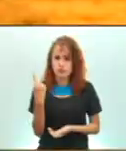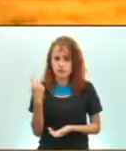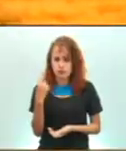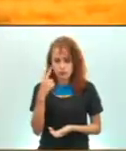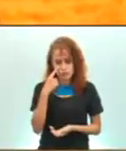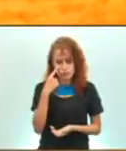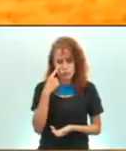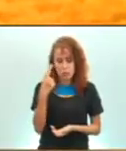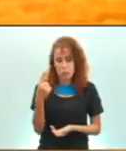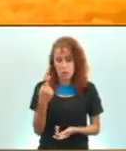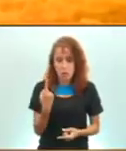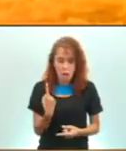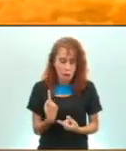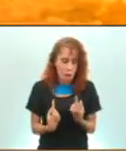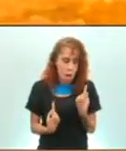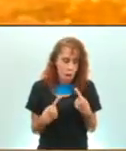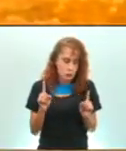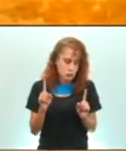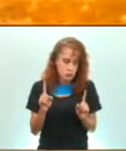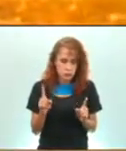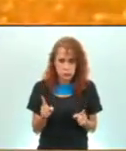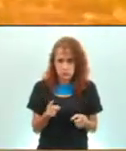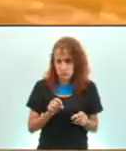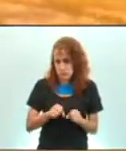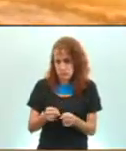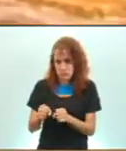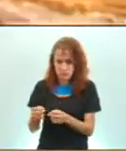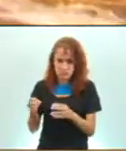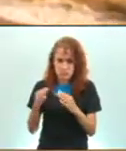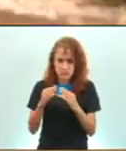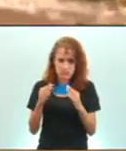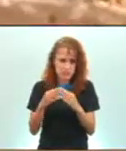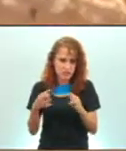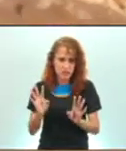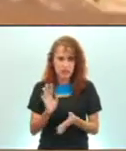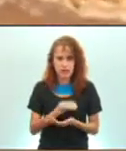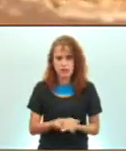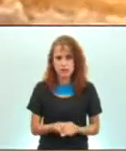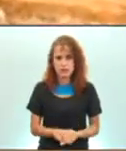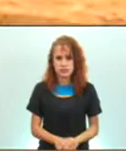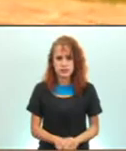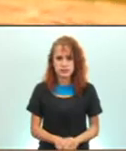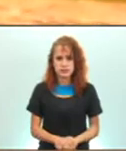Solo dejó los restos de sus 104 casas.